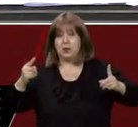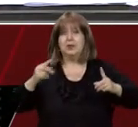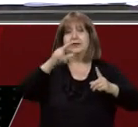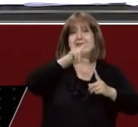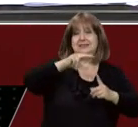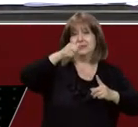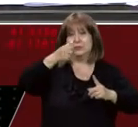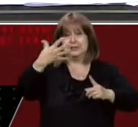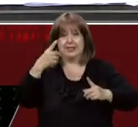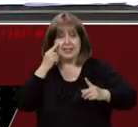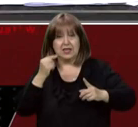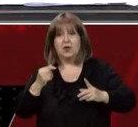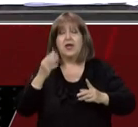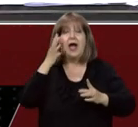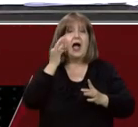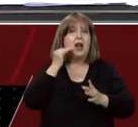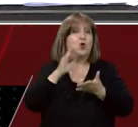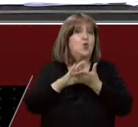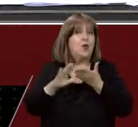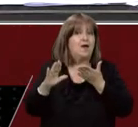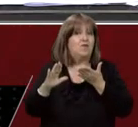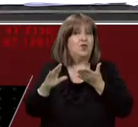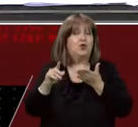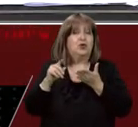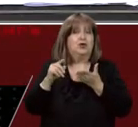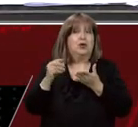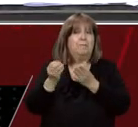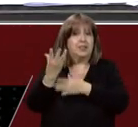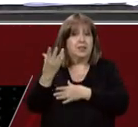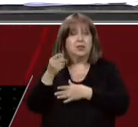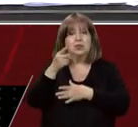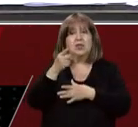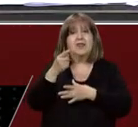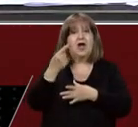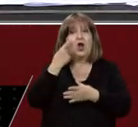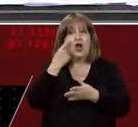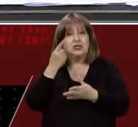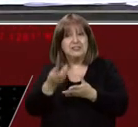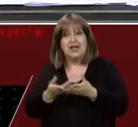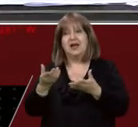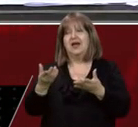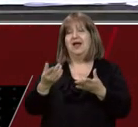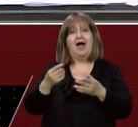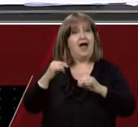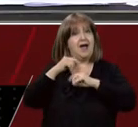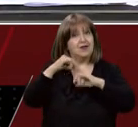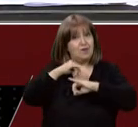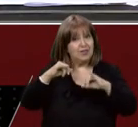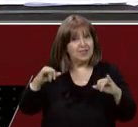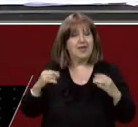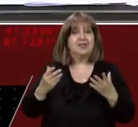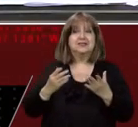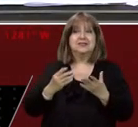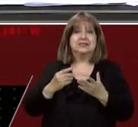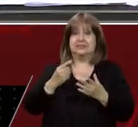365 días, ¿surgió algún detalle nuevo, algún dato que ustedes no manejaran y que se presentara como novedoso en la causa, siempre